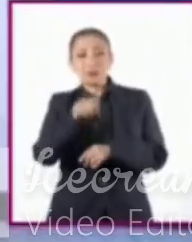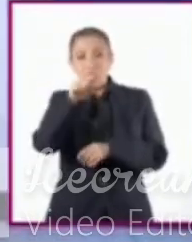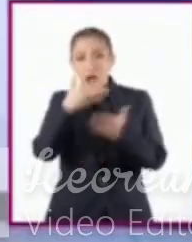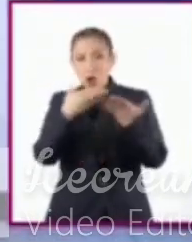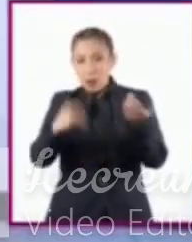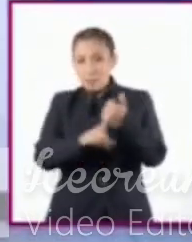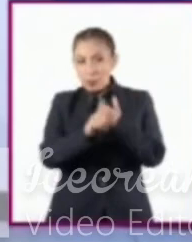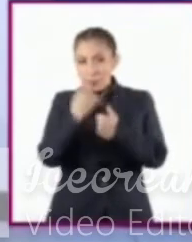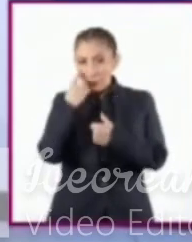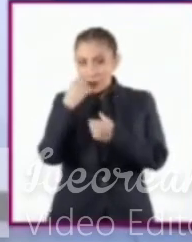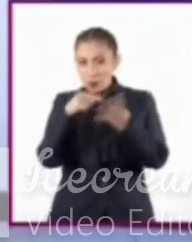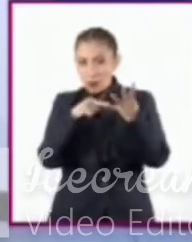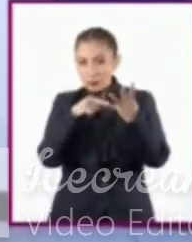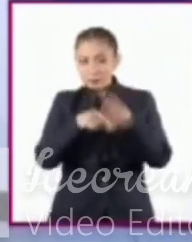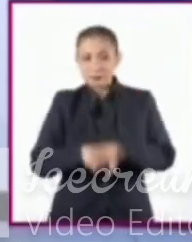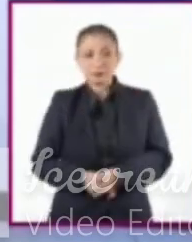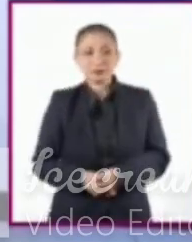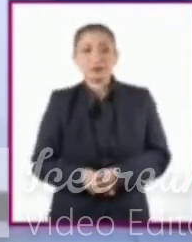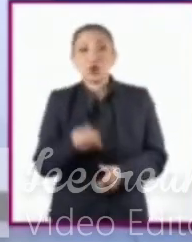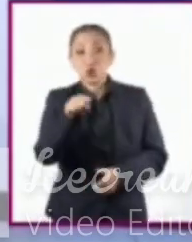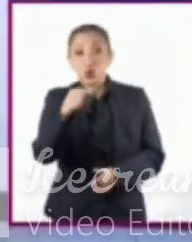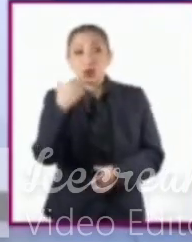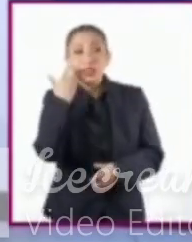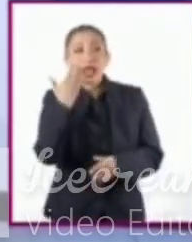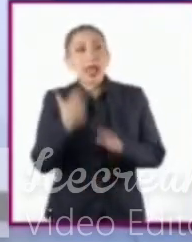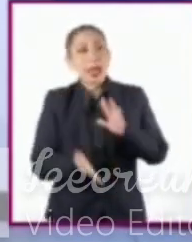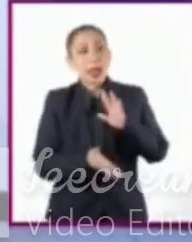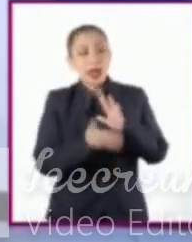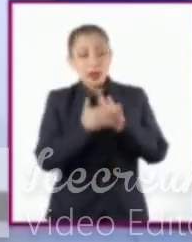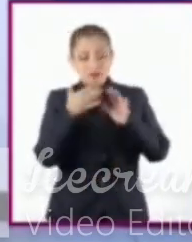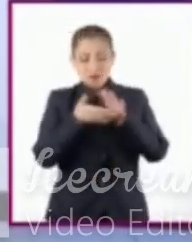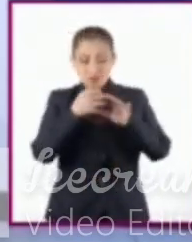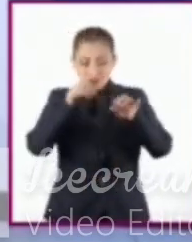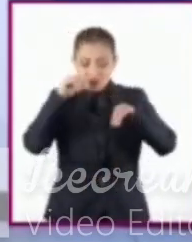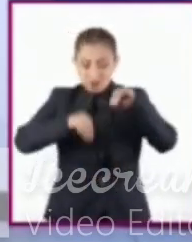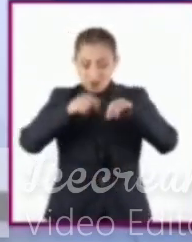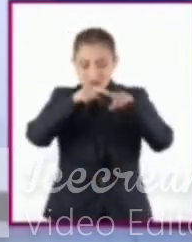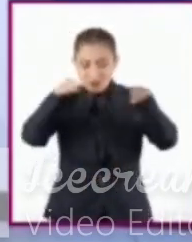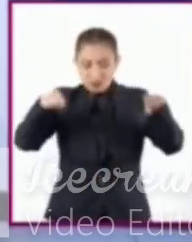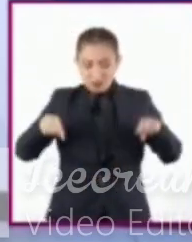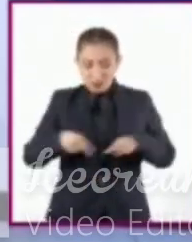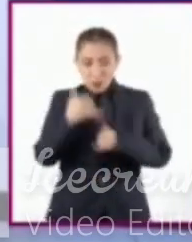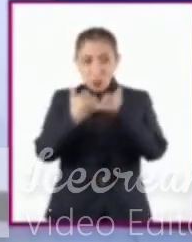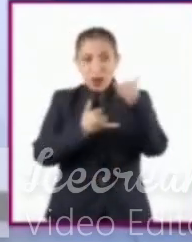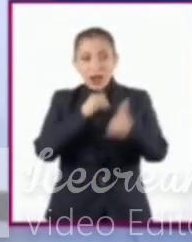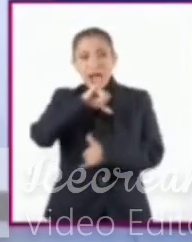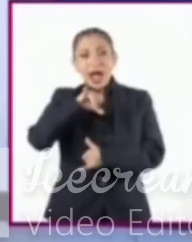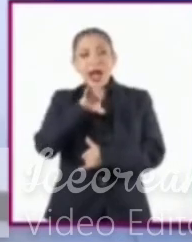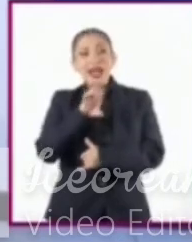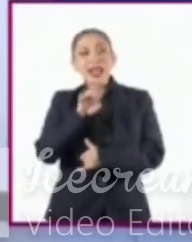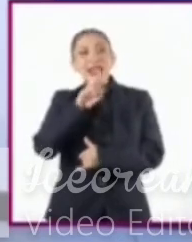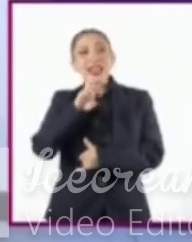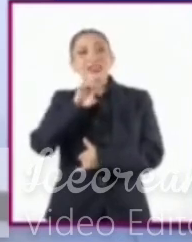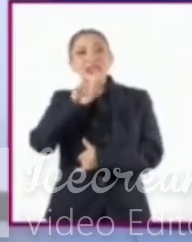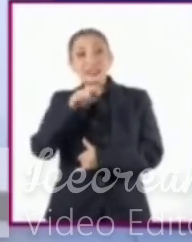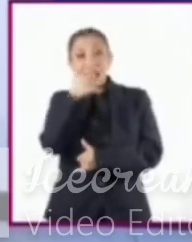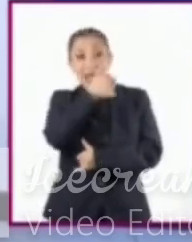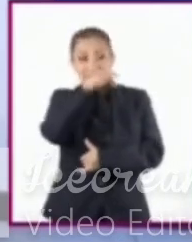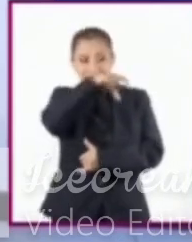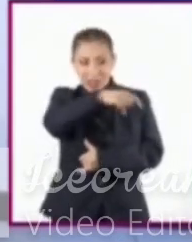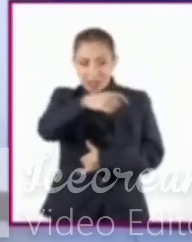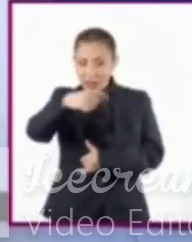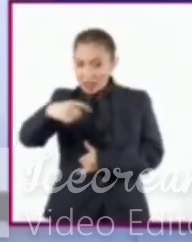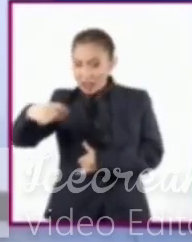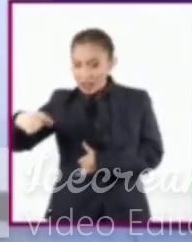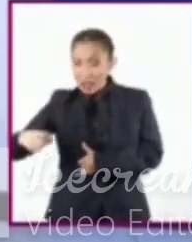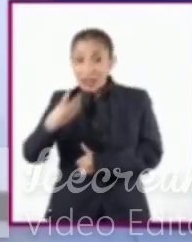siguiente problema. Se quiere construir un tablero para jugar ajedrez. Si queremos que cada casilla tenga